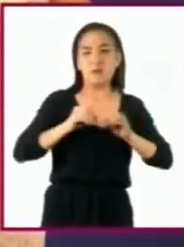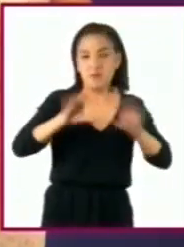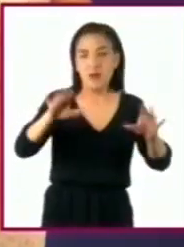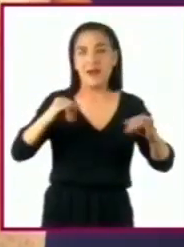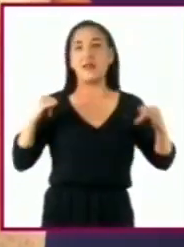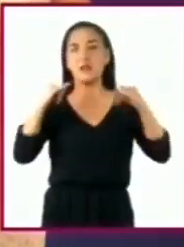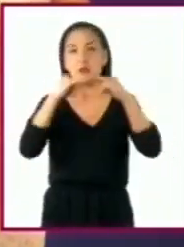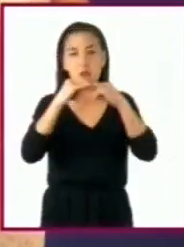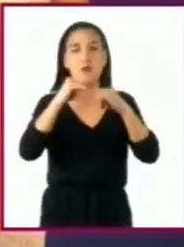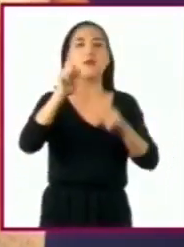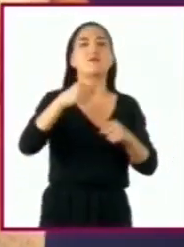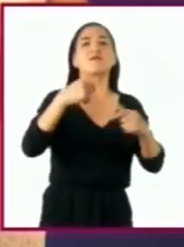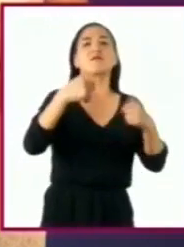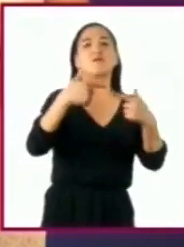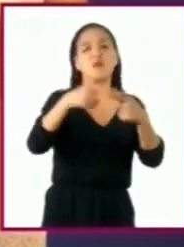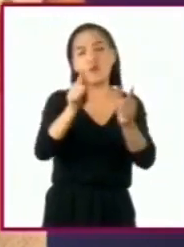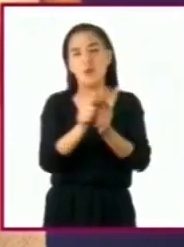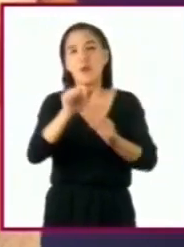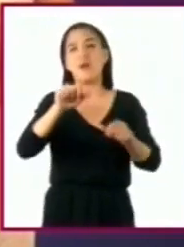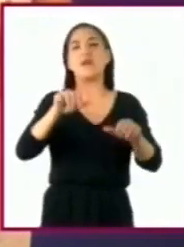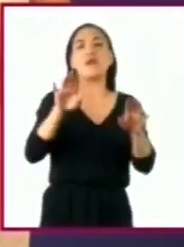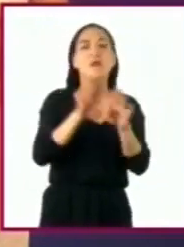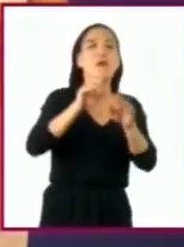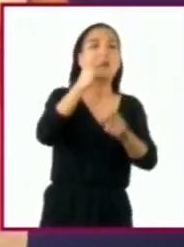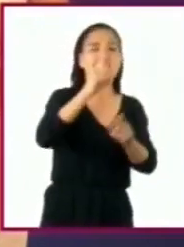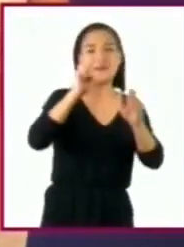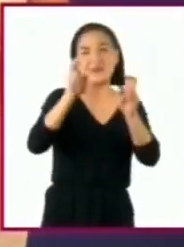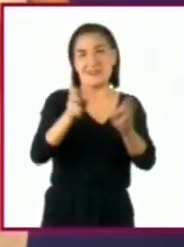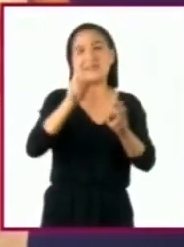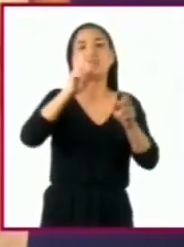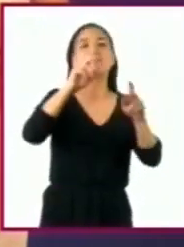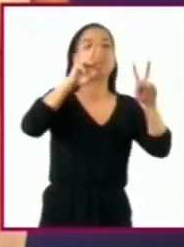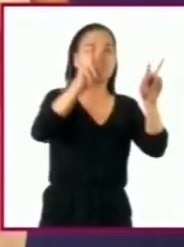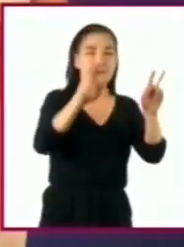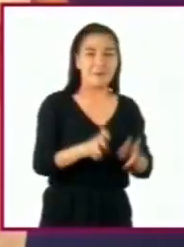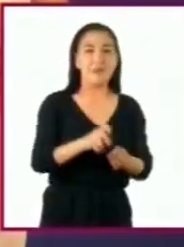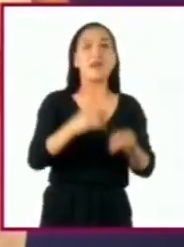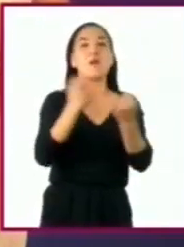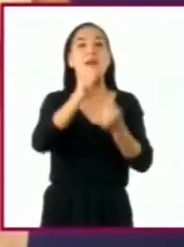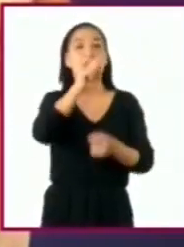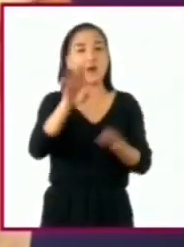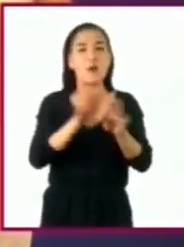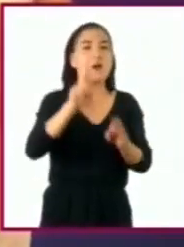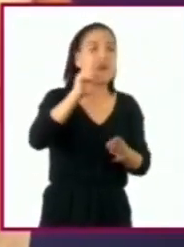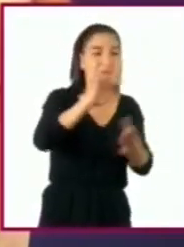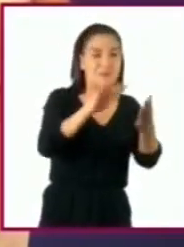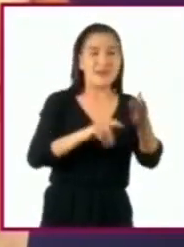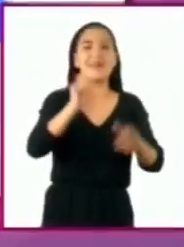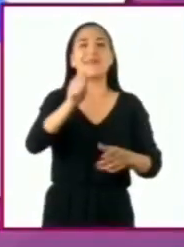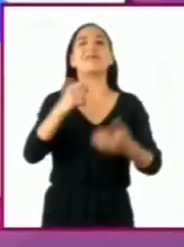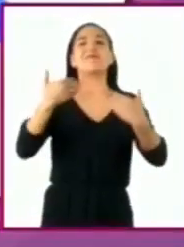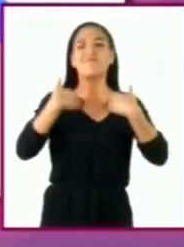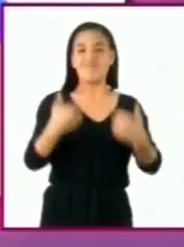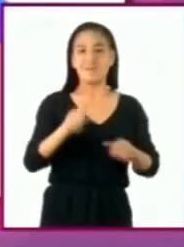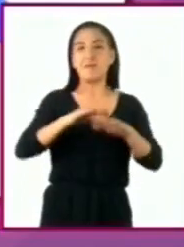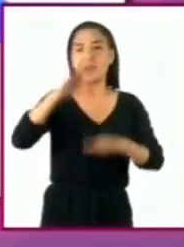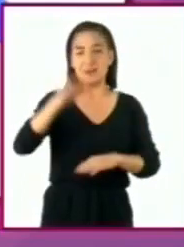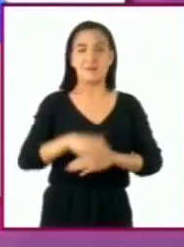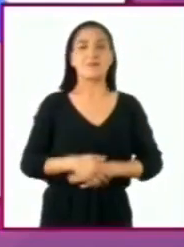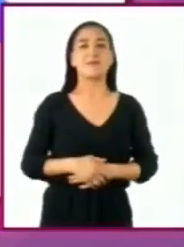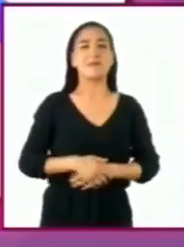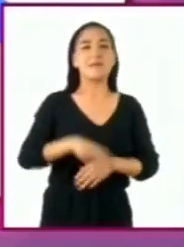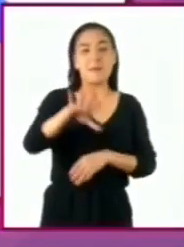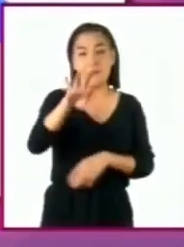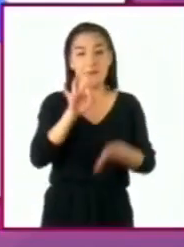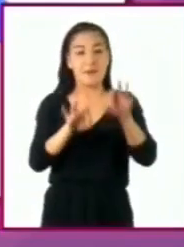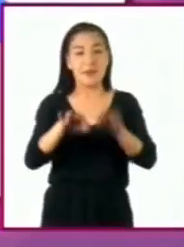o grupo acerca del tema. Contar con varios puntos de vista enriquecerá nuestra comprensión de lo que se lee. Seleccionar